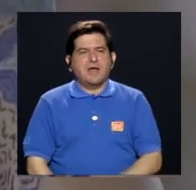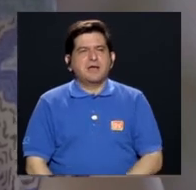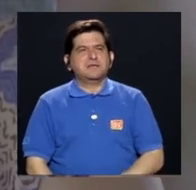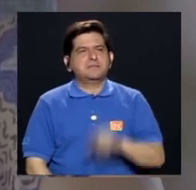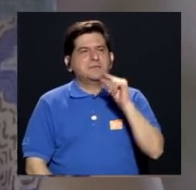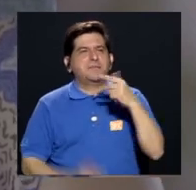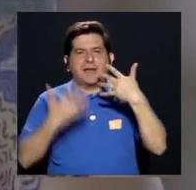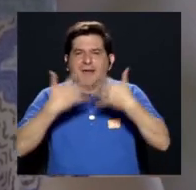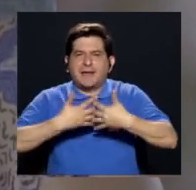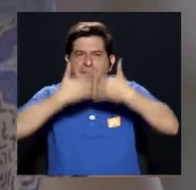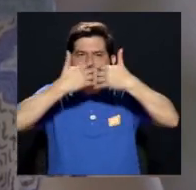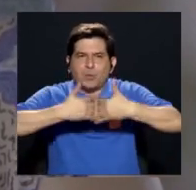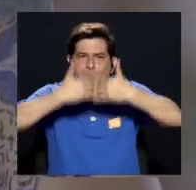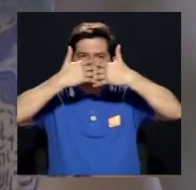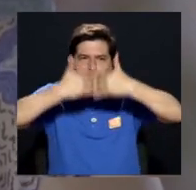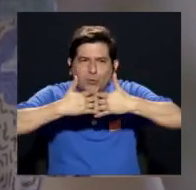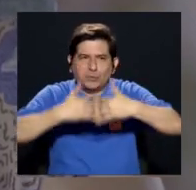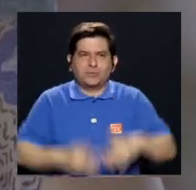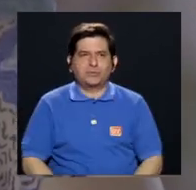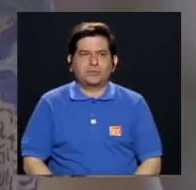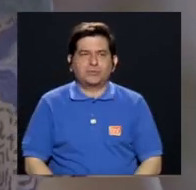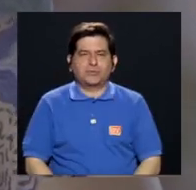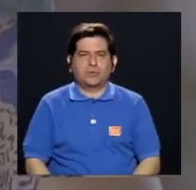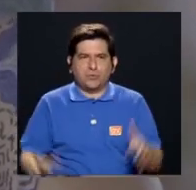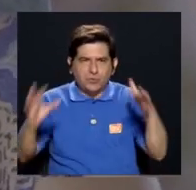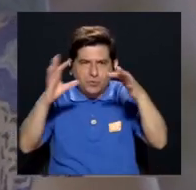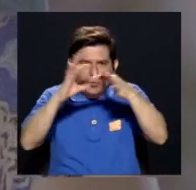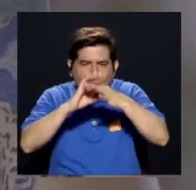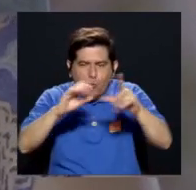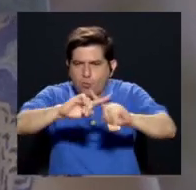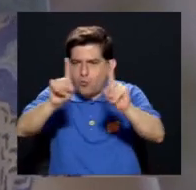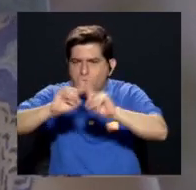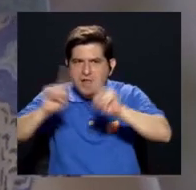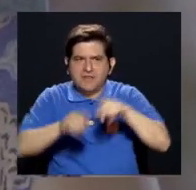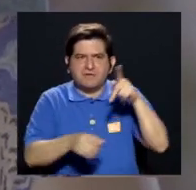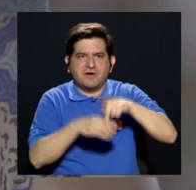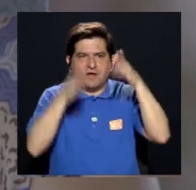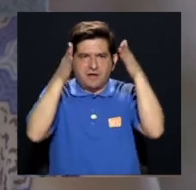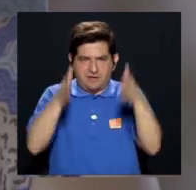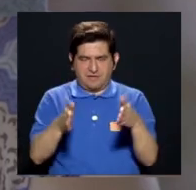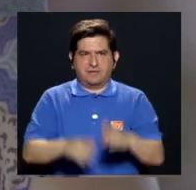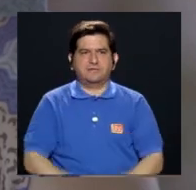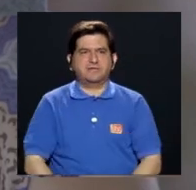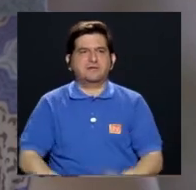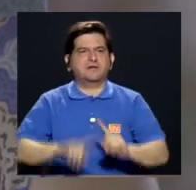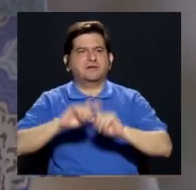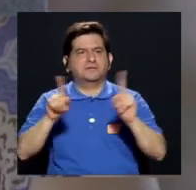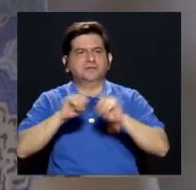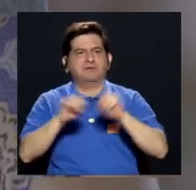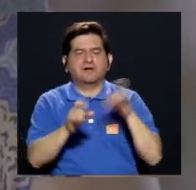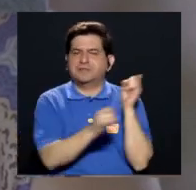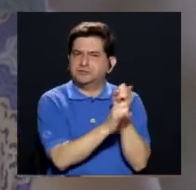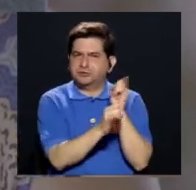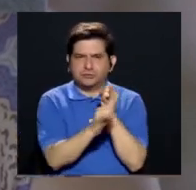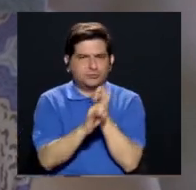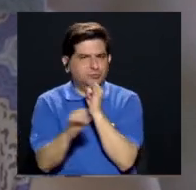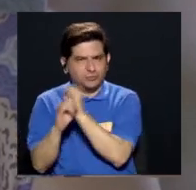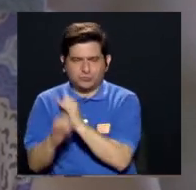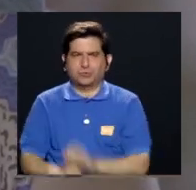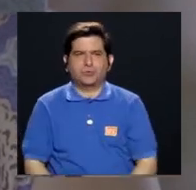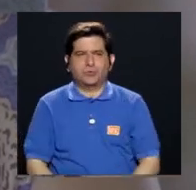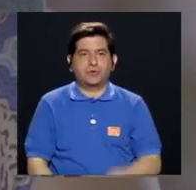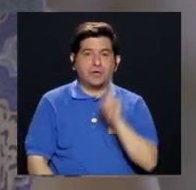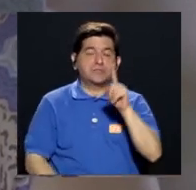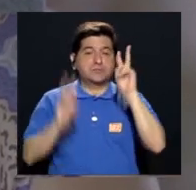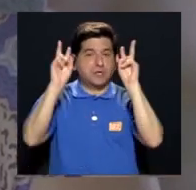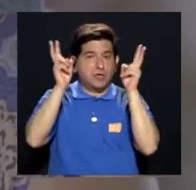un pequeño motor que reúne y aglutina diferentes actores, diferentes entes